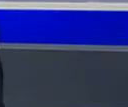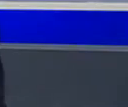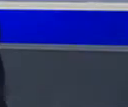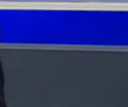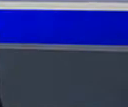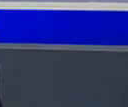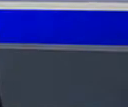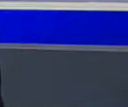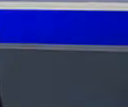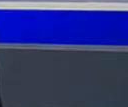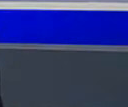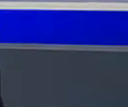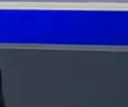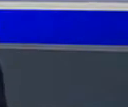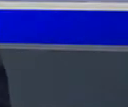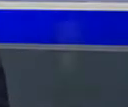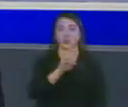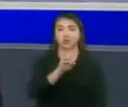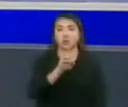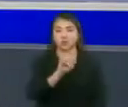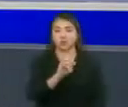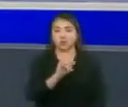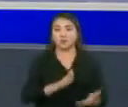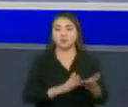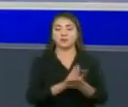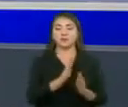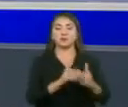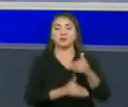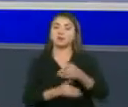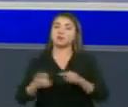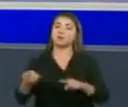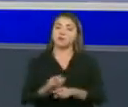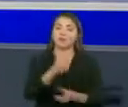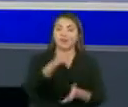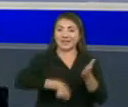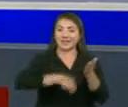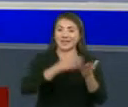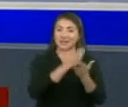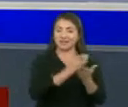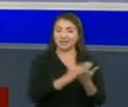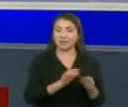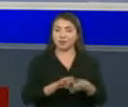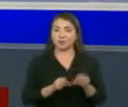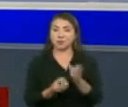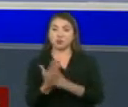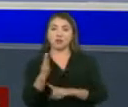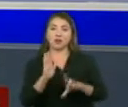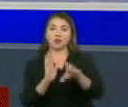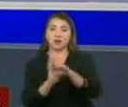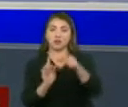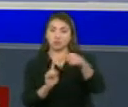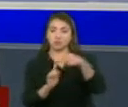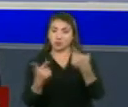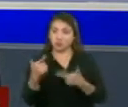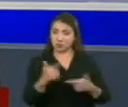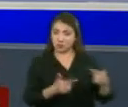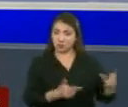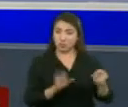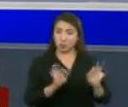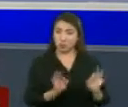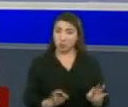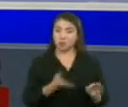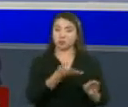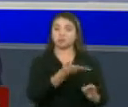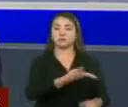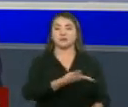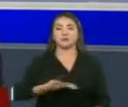Este sábado la Unión Demócrata Independiente comenzó el proceso de reinscripción de militantes de acuerdo a la nueva ley de partidos políticos y en medio de esto